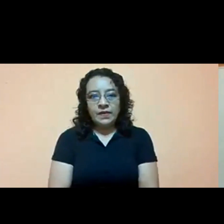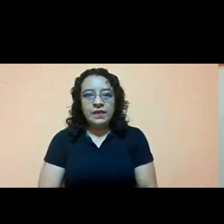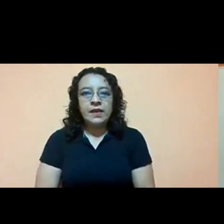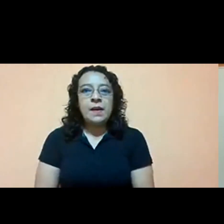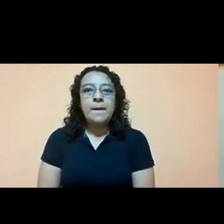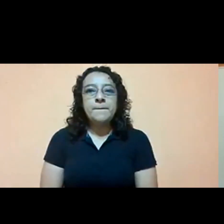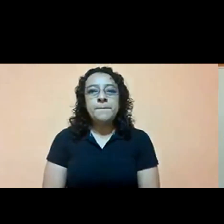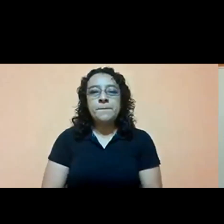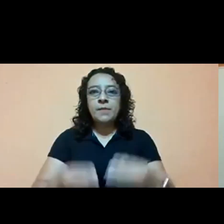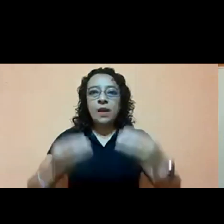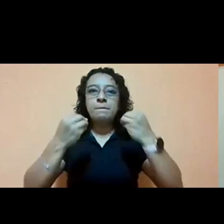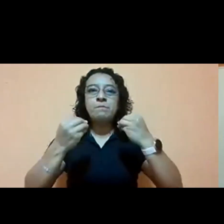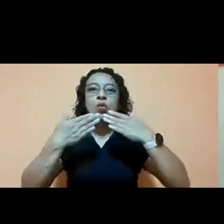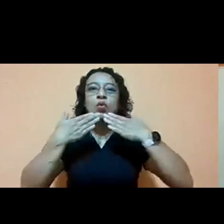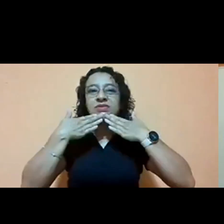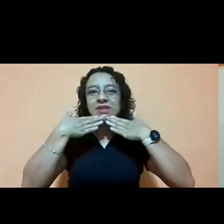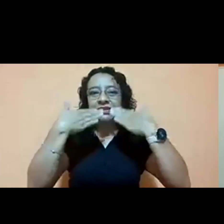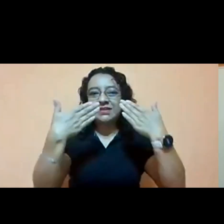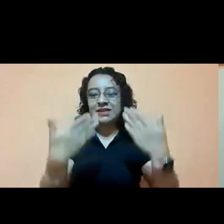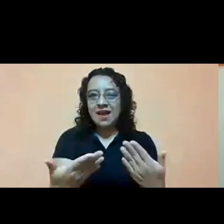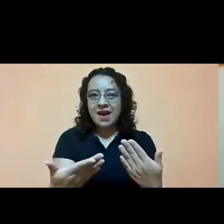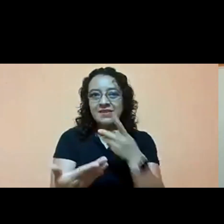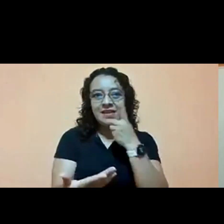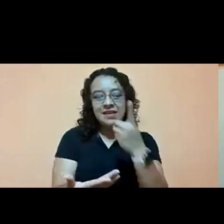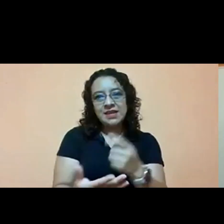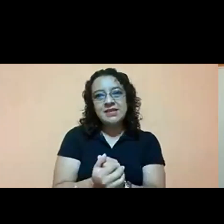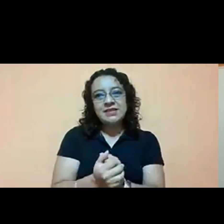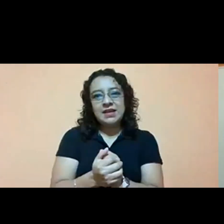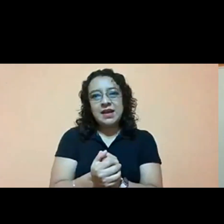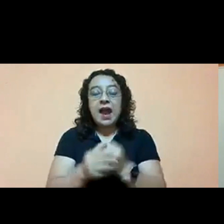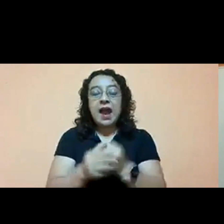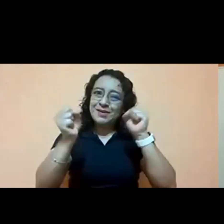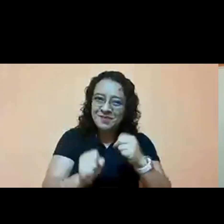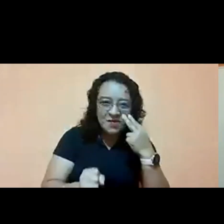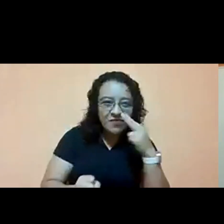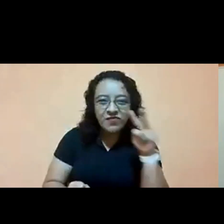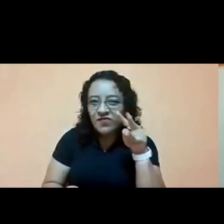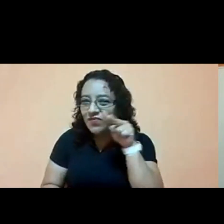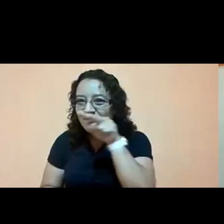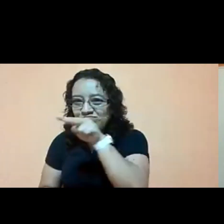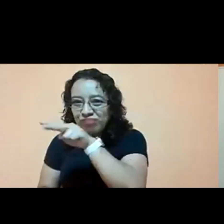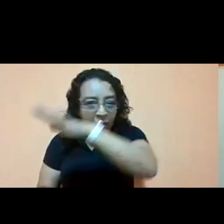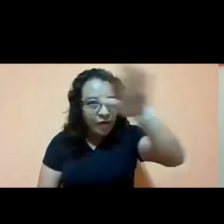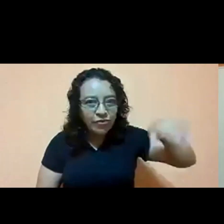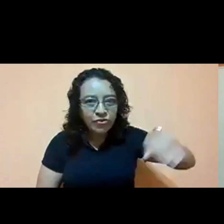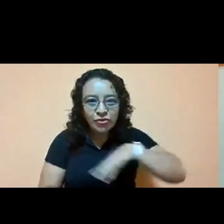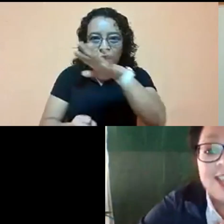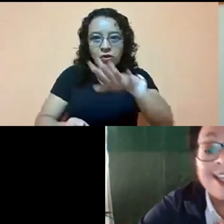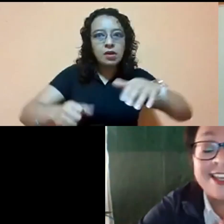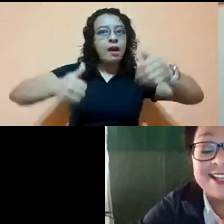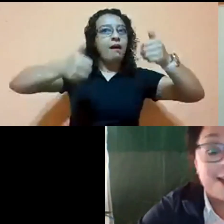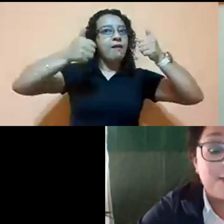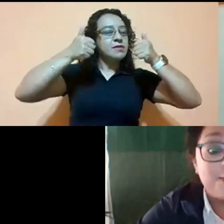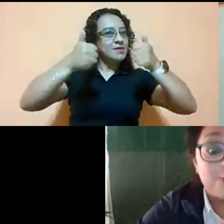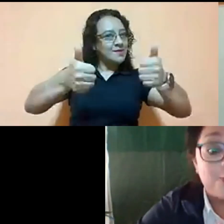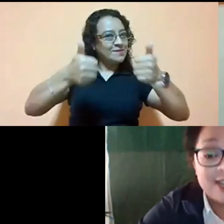Muchas gracias, señor Ruby. Qué bueno es poder verlos a todos y que todos se encuentran muy bien